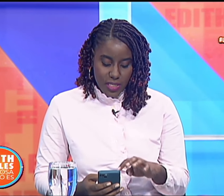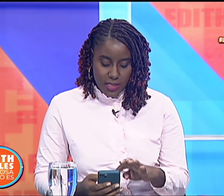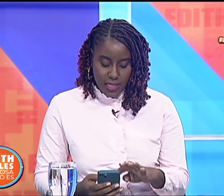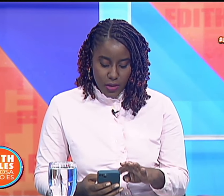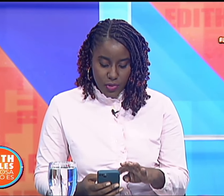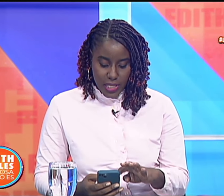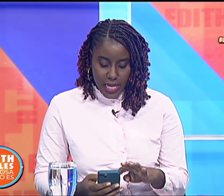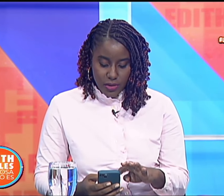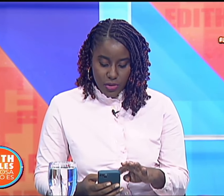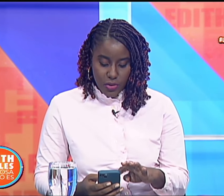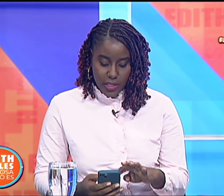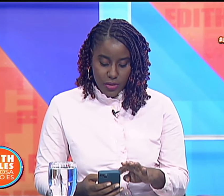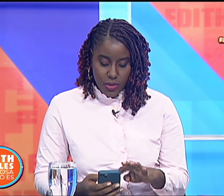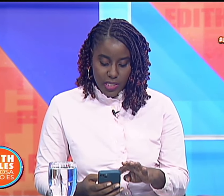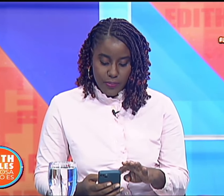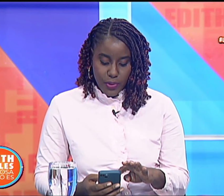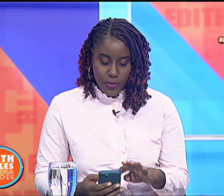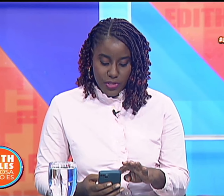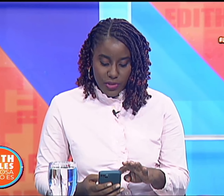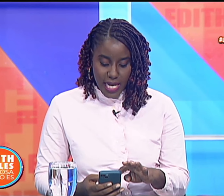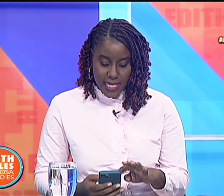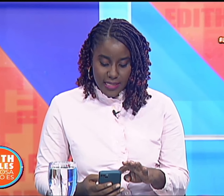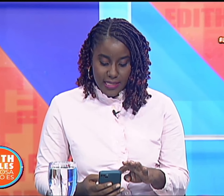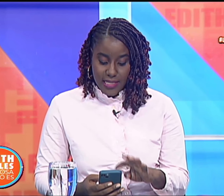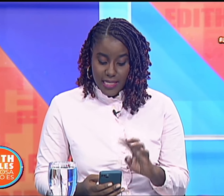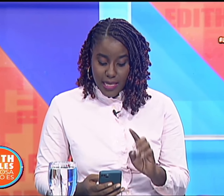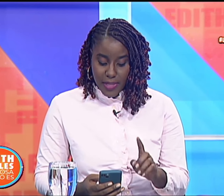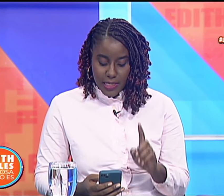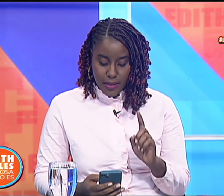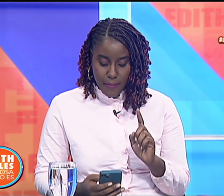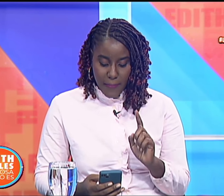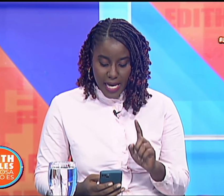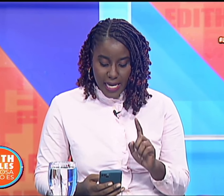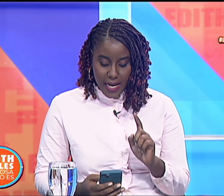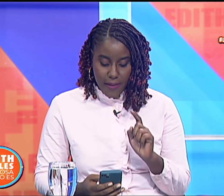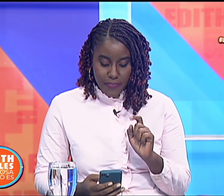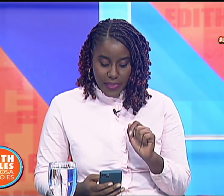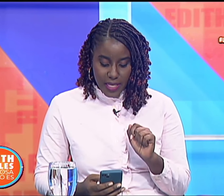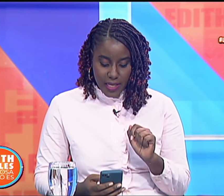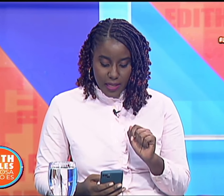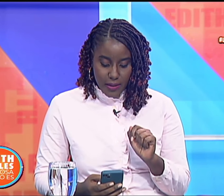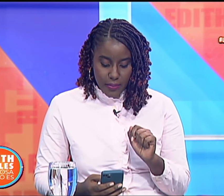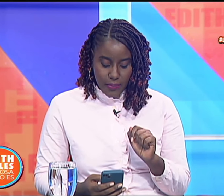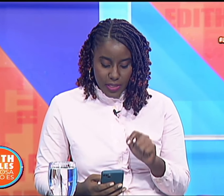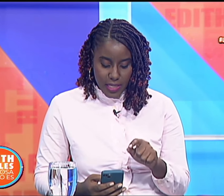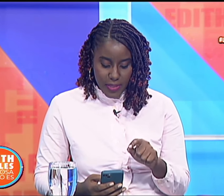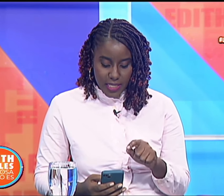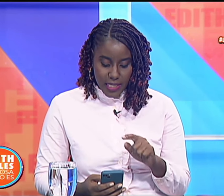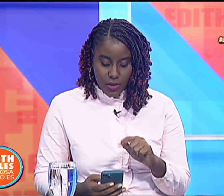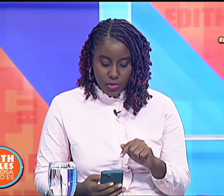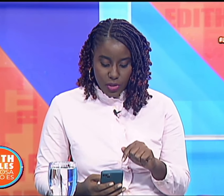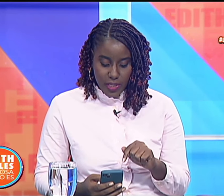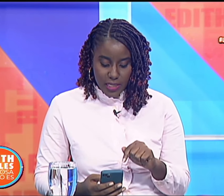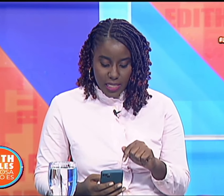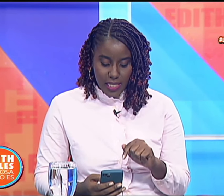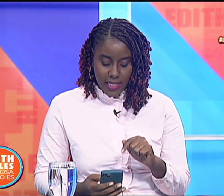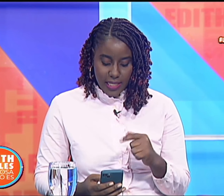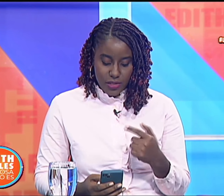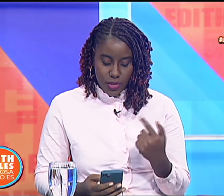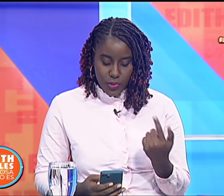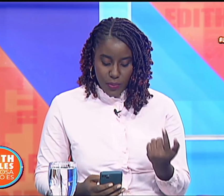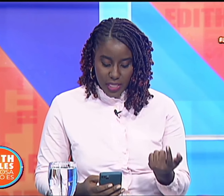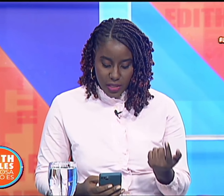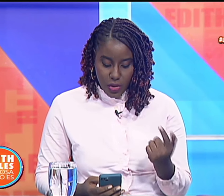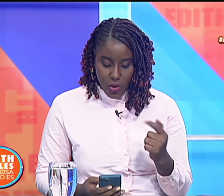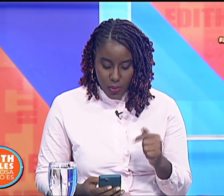habilitaremos, dice el comunicado, los corredores provisionales estrictamente para de medidas de control ministerial y